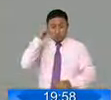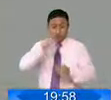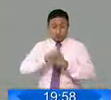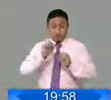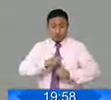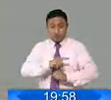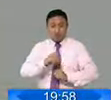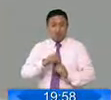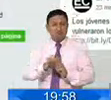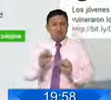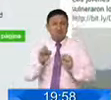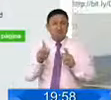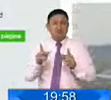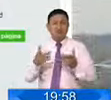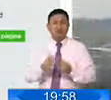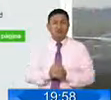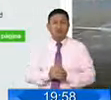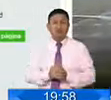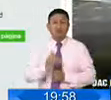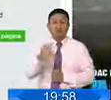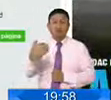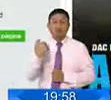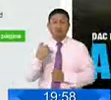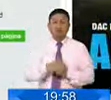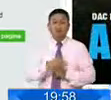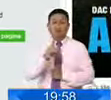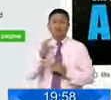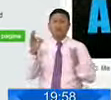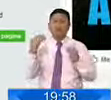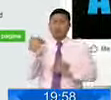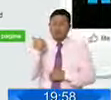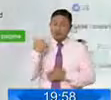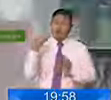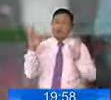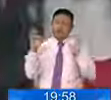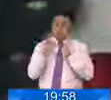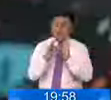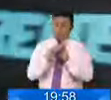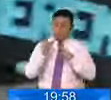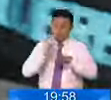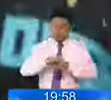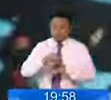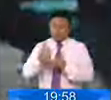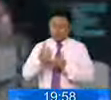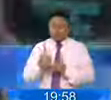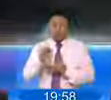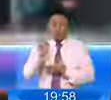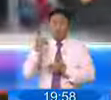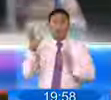elegir esta opción, usted debe contar con una página de Facebook, ya que este beneficio